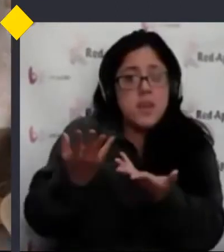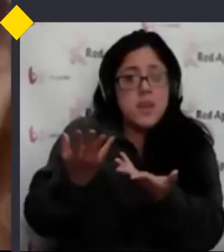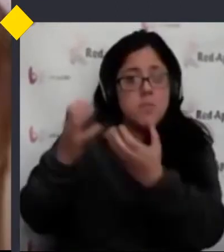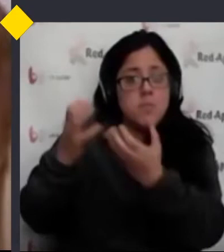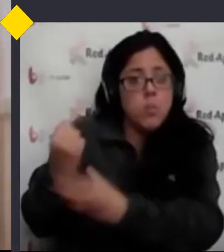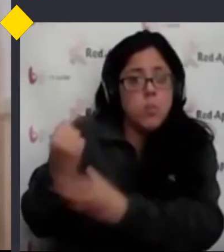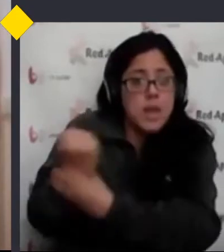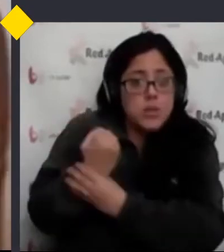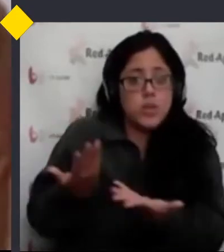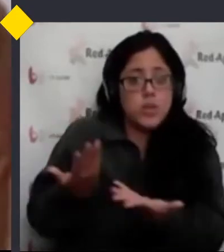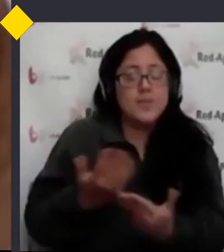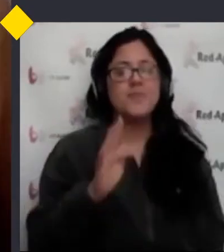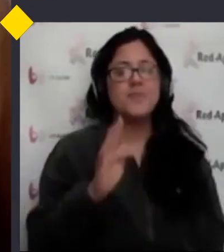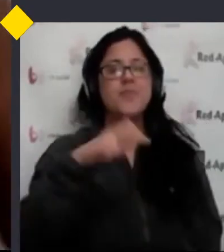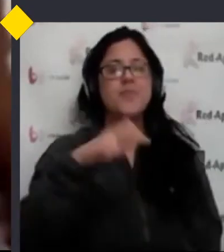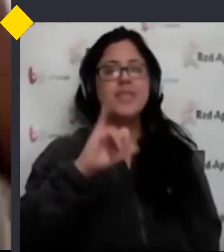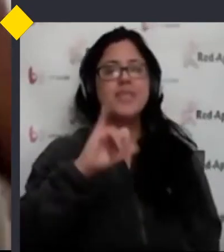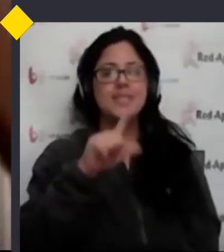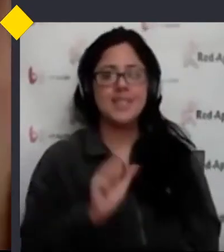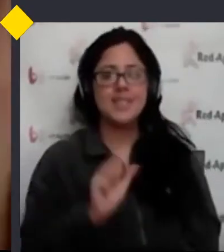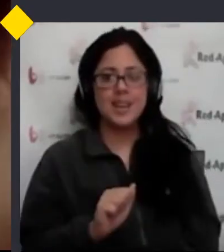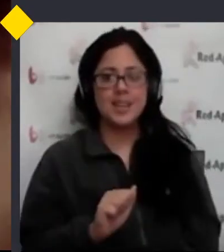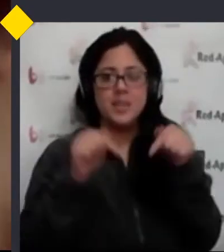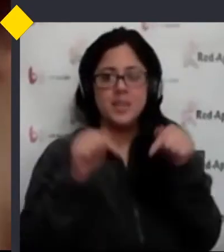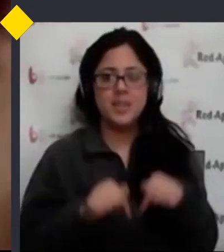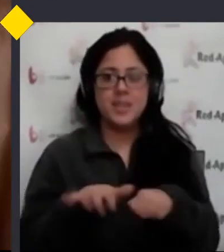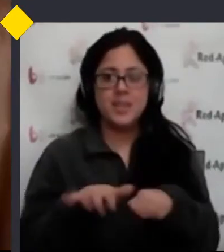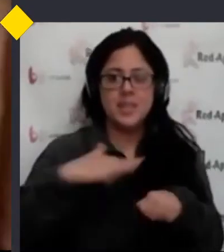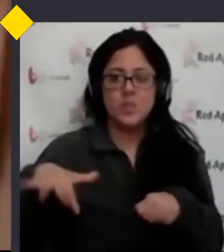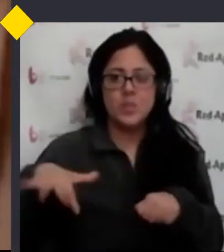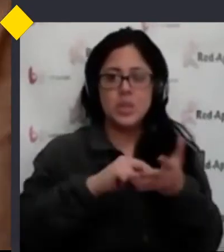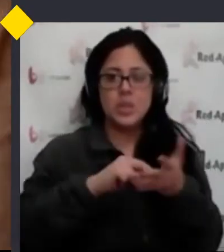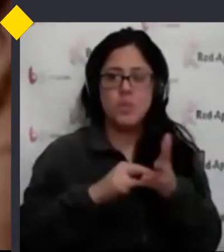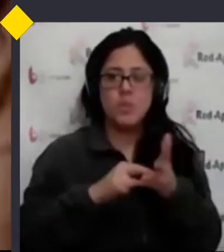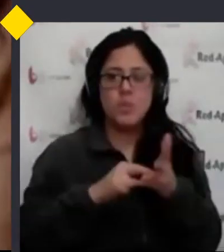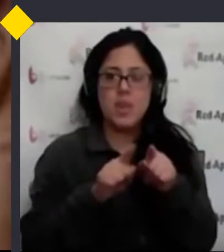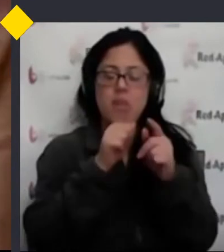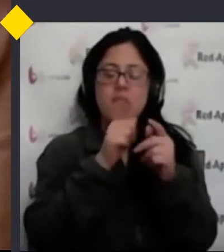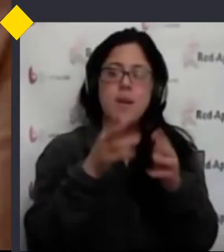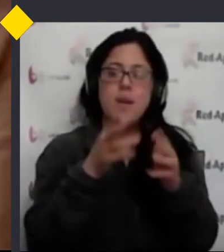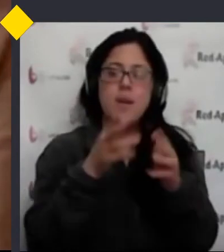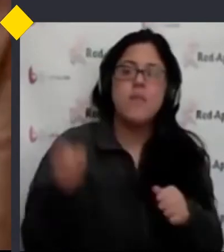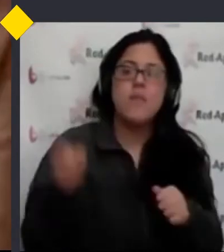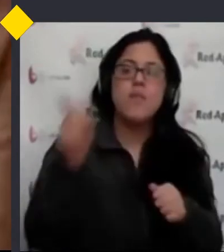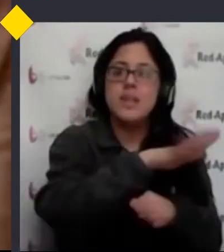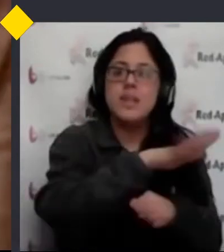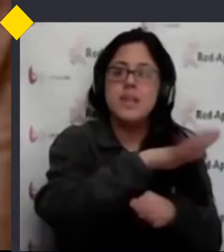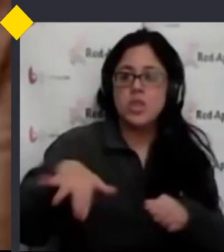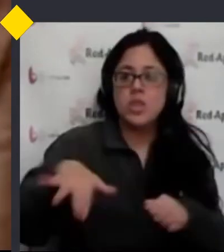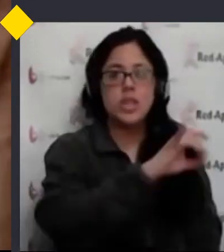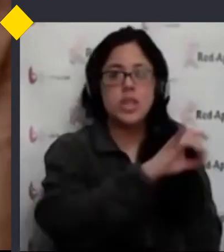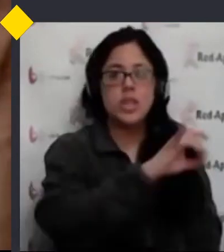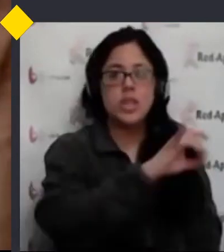Francisca, en esta situación de crisis, y aquí vamos a volver un poco en la situación actual del Chile de hoy, y con las cifras que